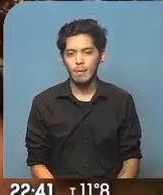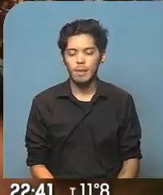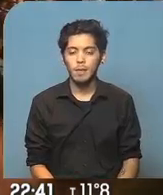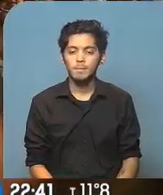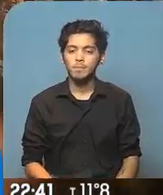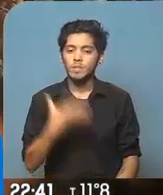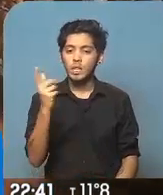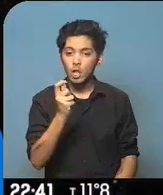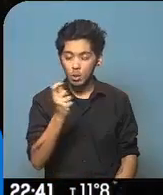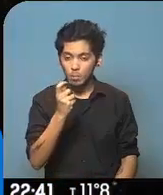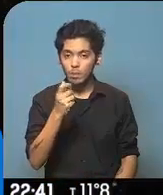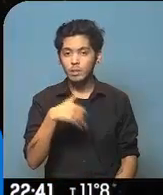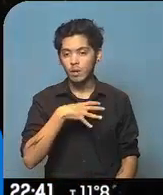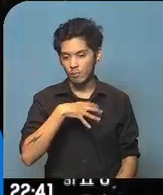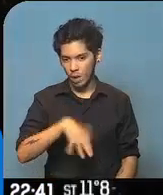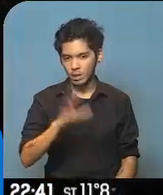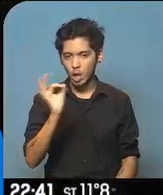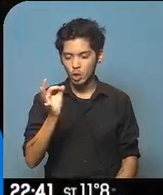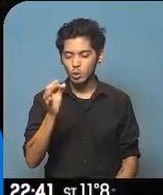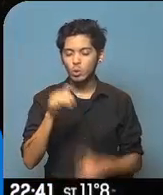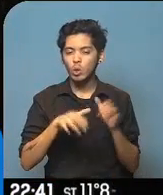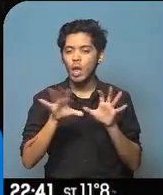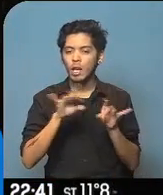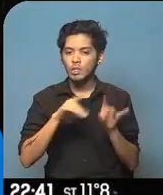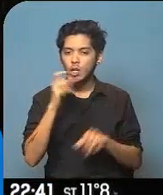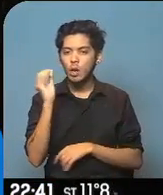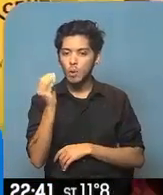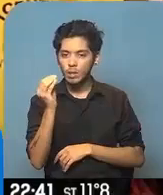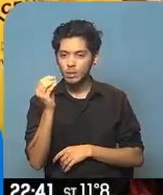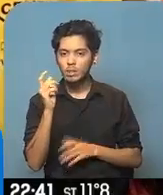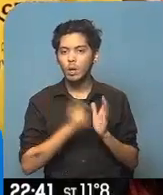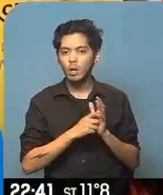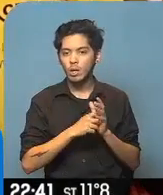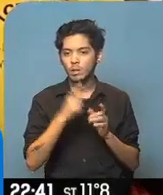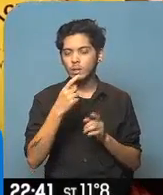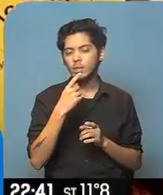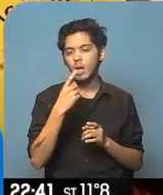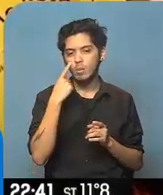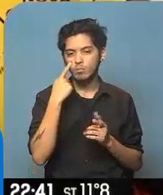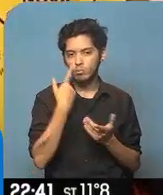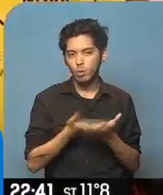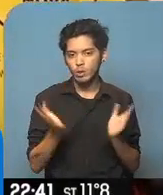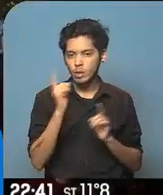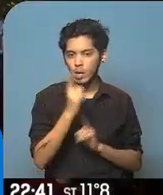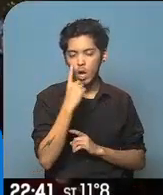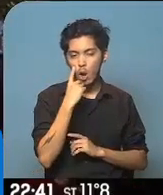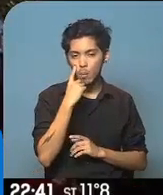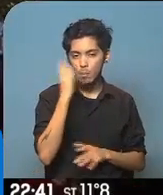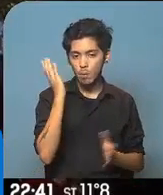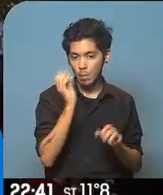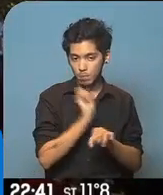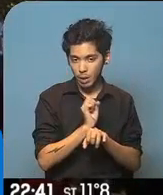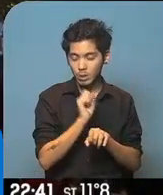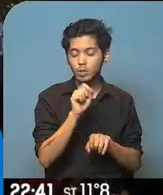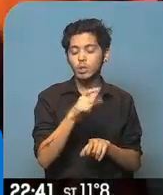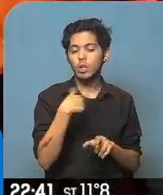A 5 meses de las elecciones del 7 de octubre en Brasil, las encuestas siguen señalando al condenado expresidente Luis Ignacio Lula da Silva como